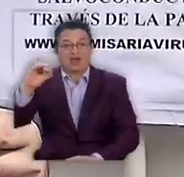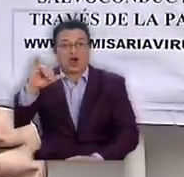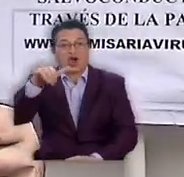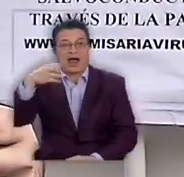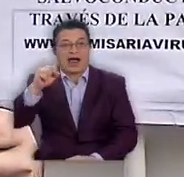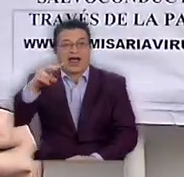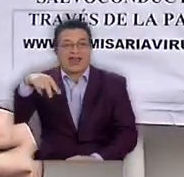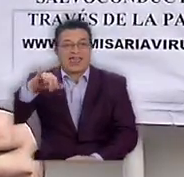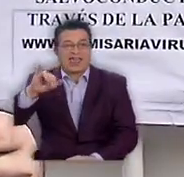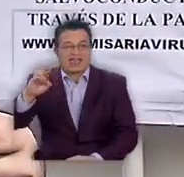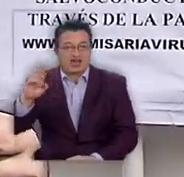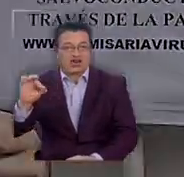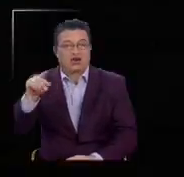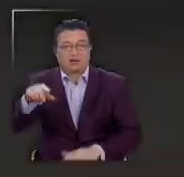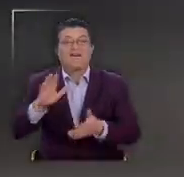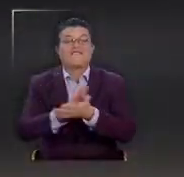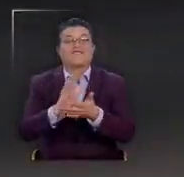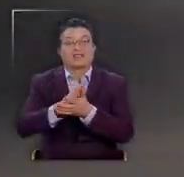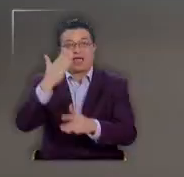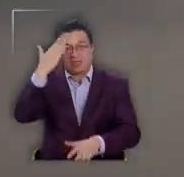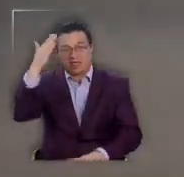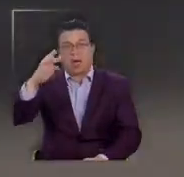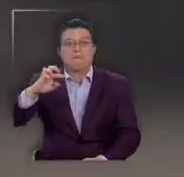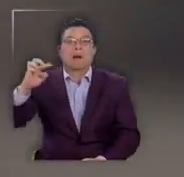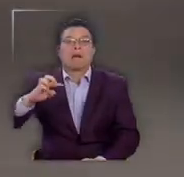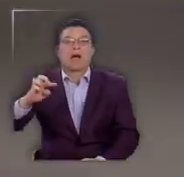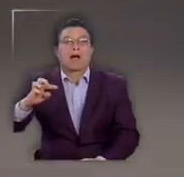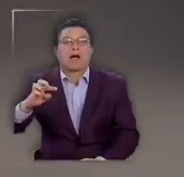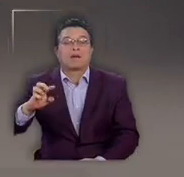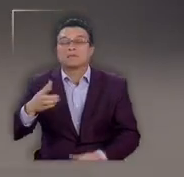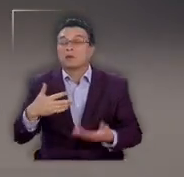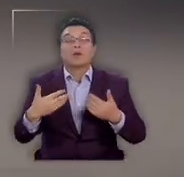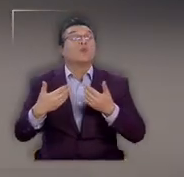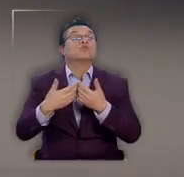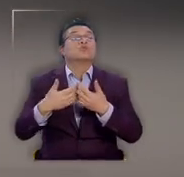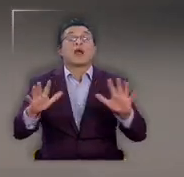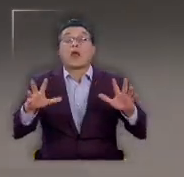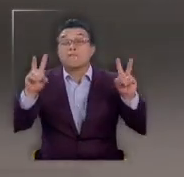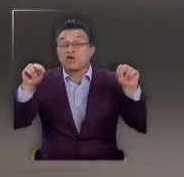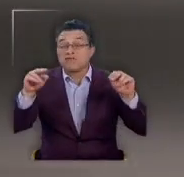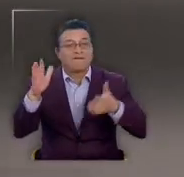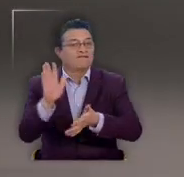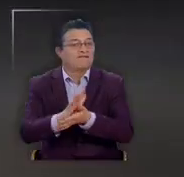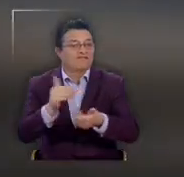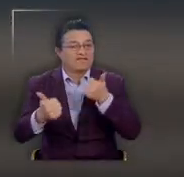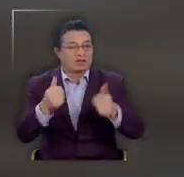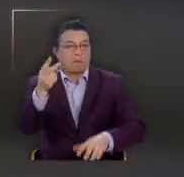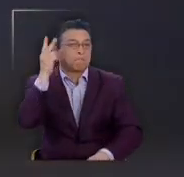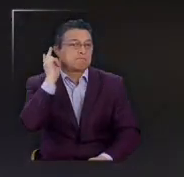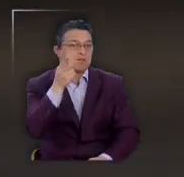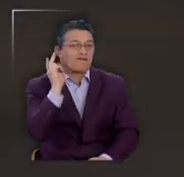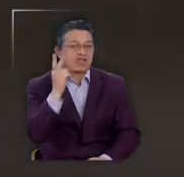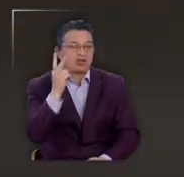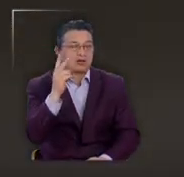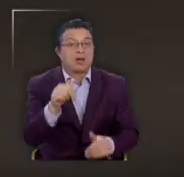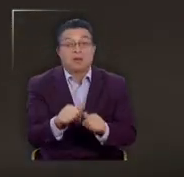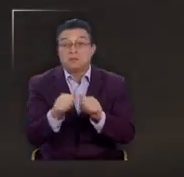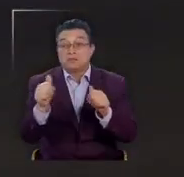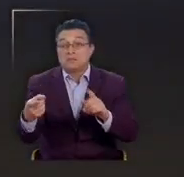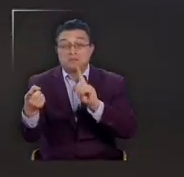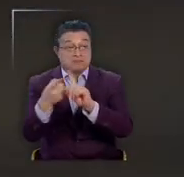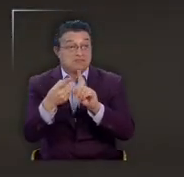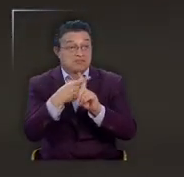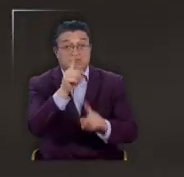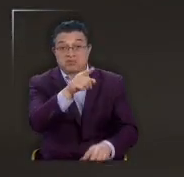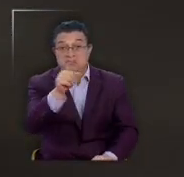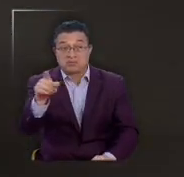estaba haciendo una fiesta para el Día del Padre. Pero sea cual sea el motivo, las fiestas no están permitidas, más aún cuando los participantes